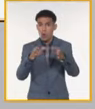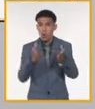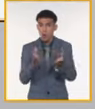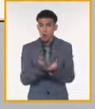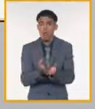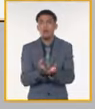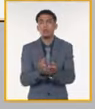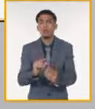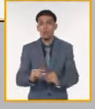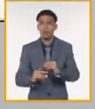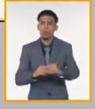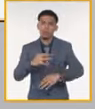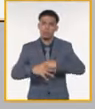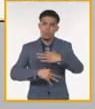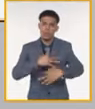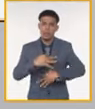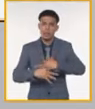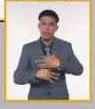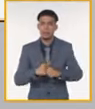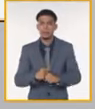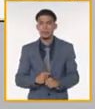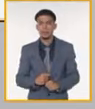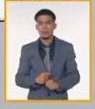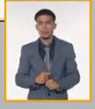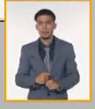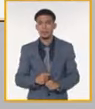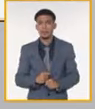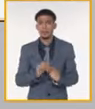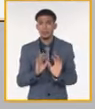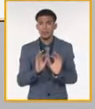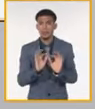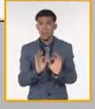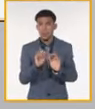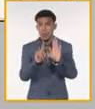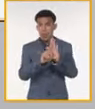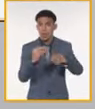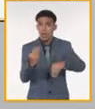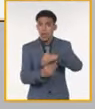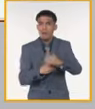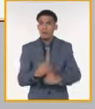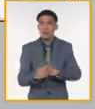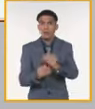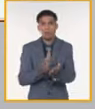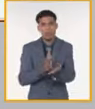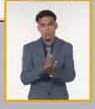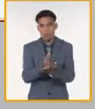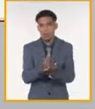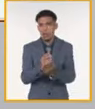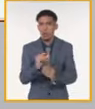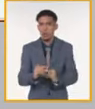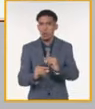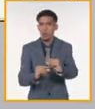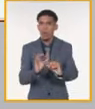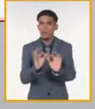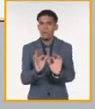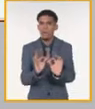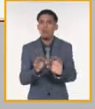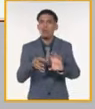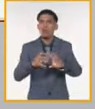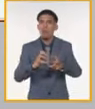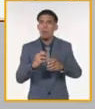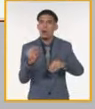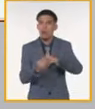eh referencia yo sintetizaría estas adecuaciones con un proceso de continuidad en esa gradualidad de la aplicación de lo